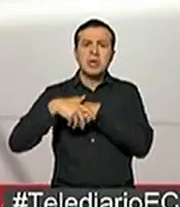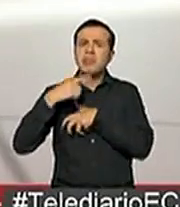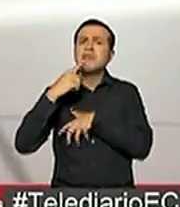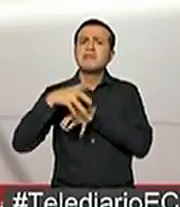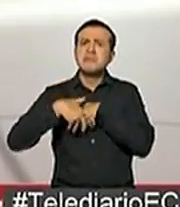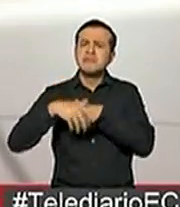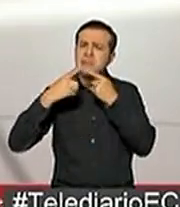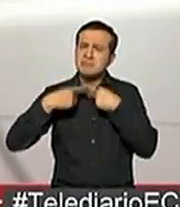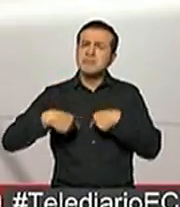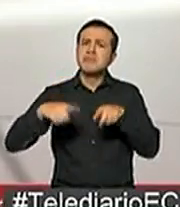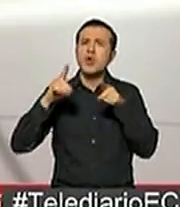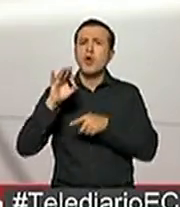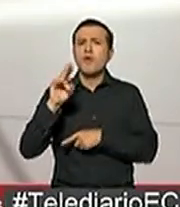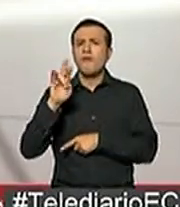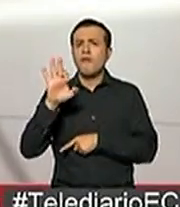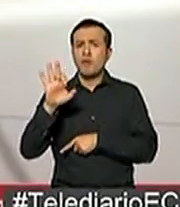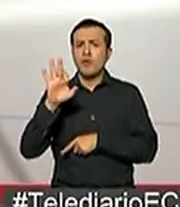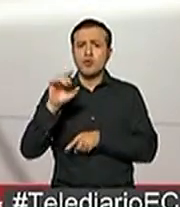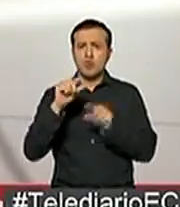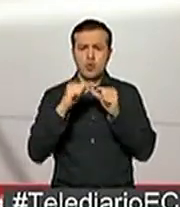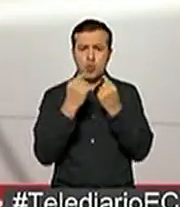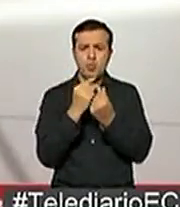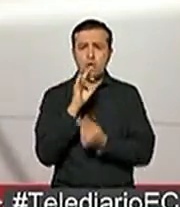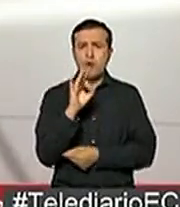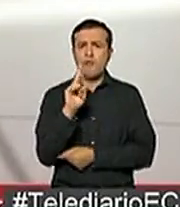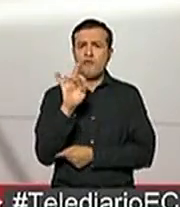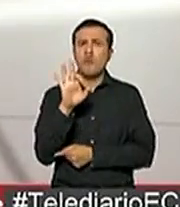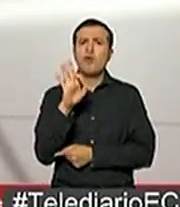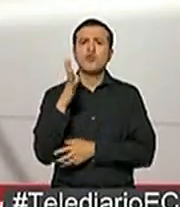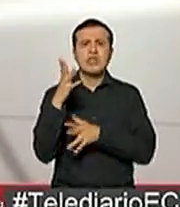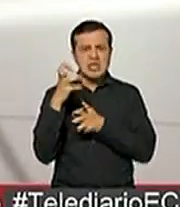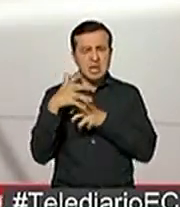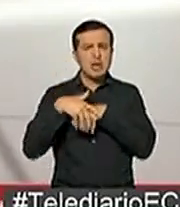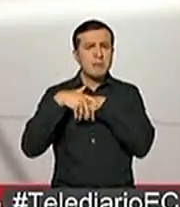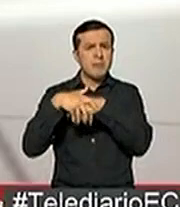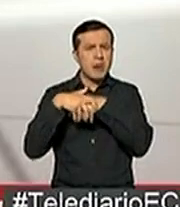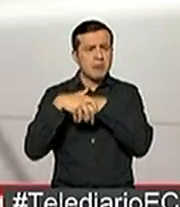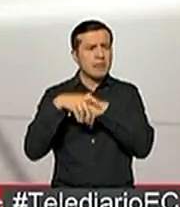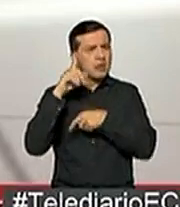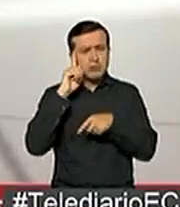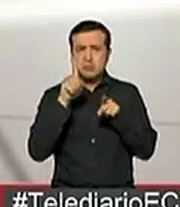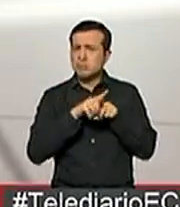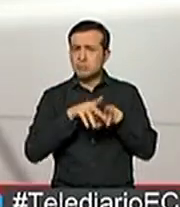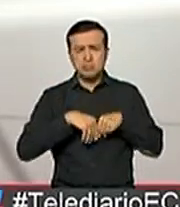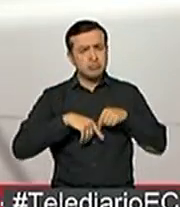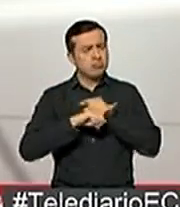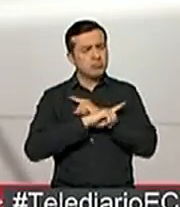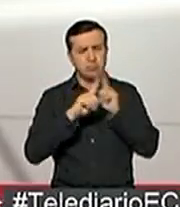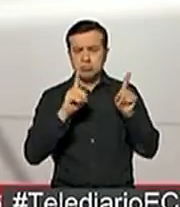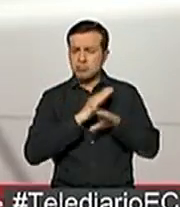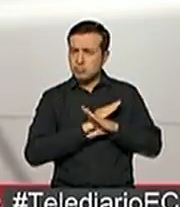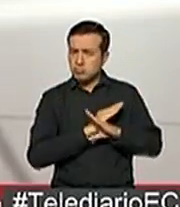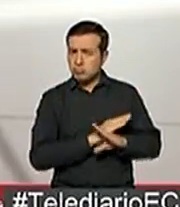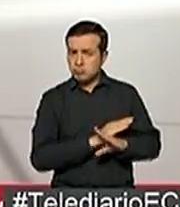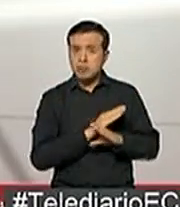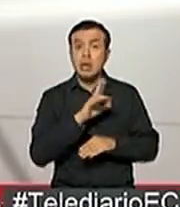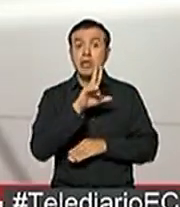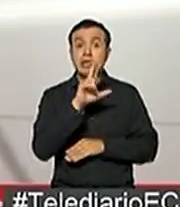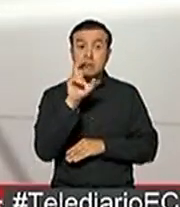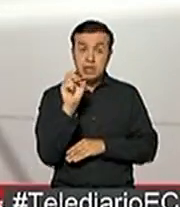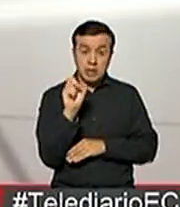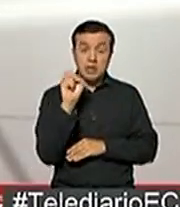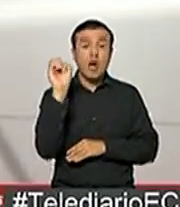al anuncio del fut del frente unitario de trabajadores de llevar a cabo una paralización y una jornada de protestas durante el 30